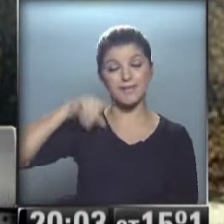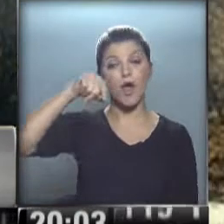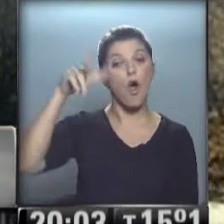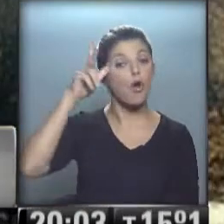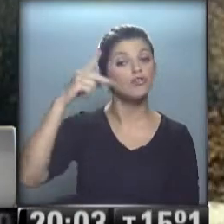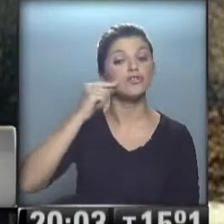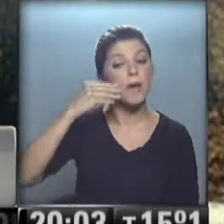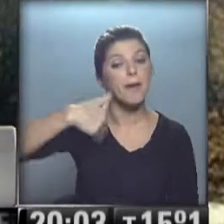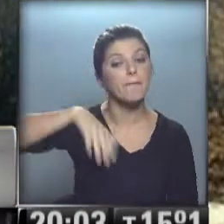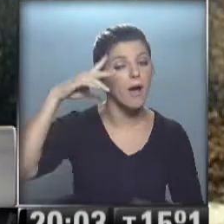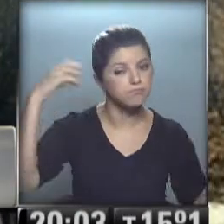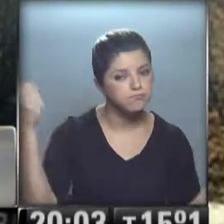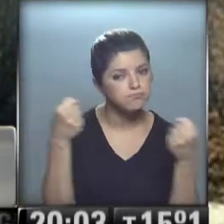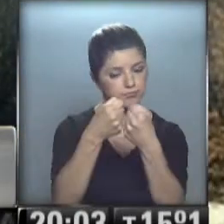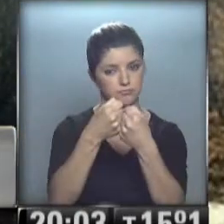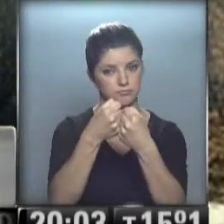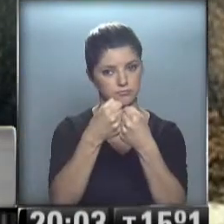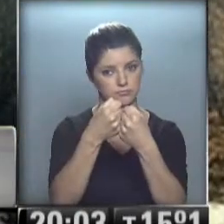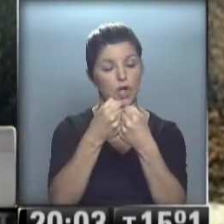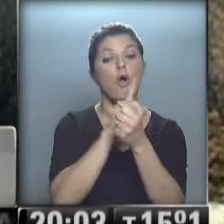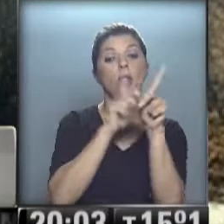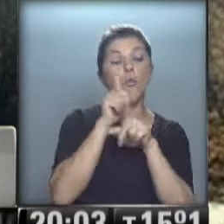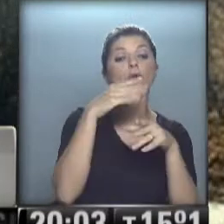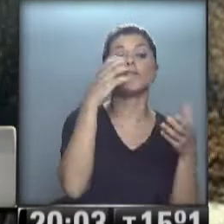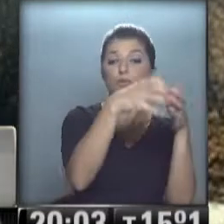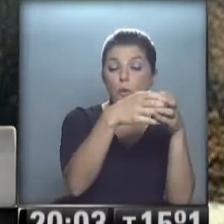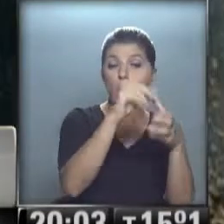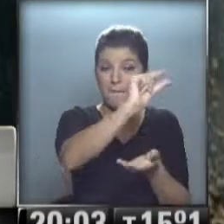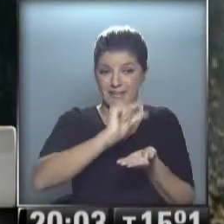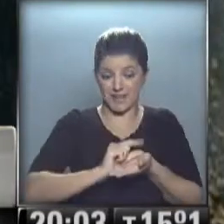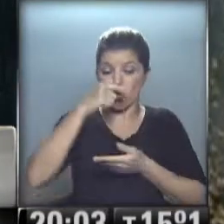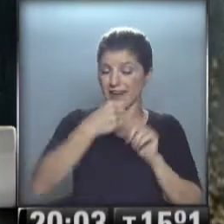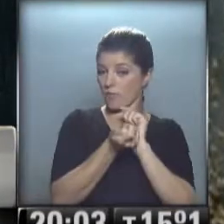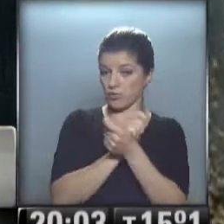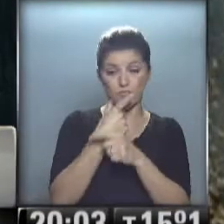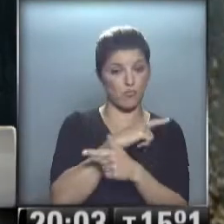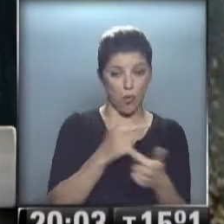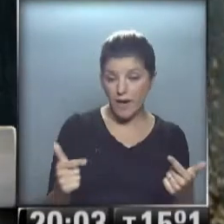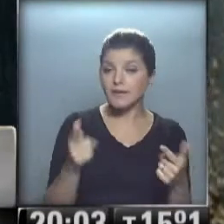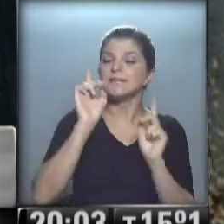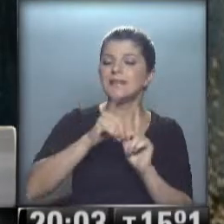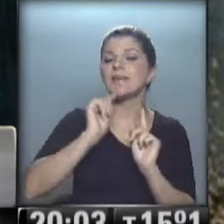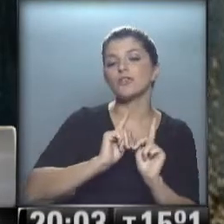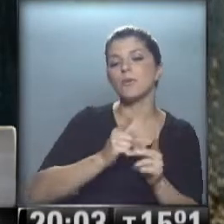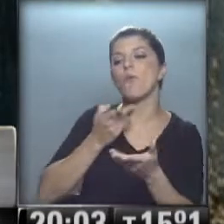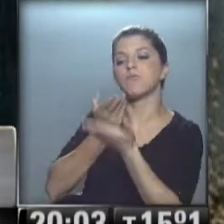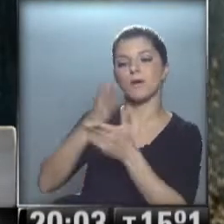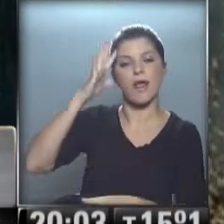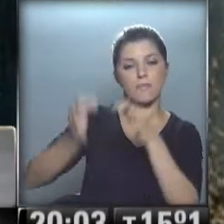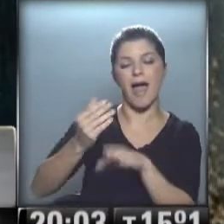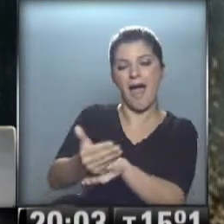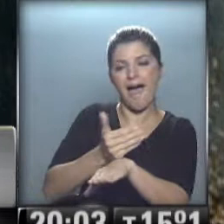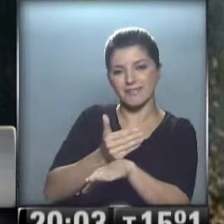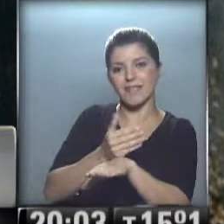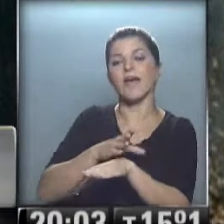para llegar a un acuerdo con los acreedores que no aceptaron la reestructuración de la deuda y que presentaron la demanda judicial antes de caer